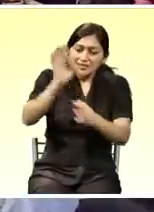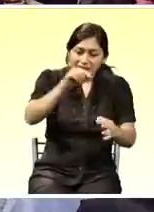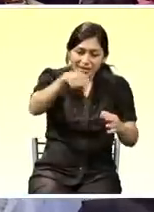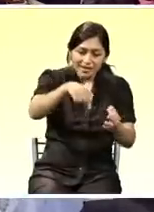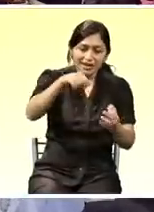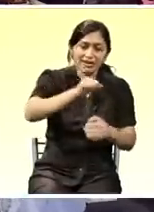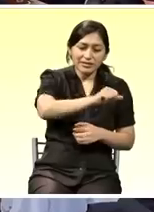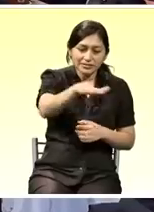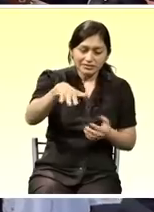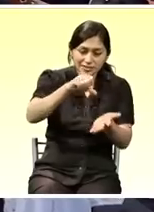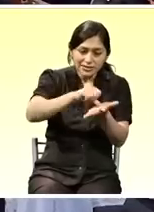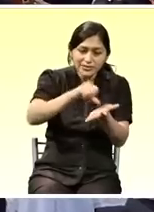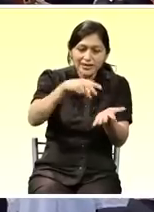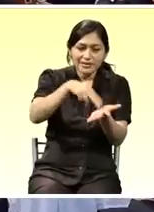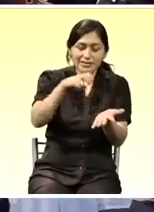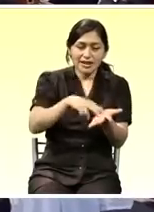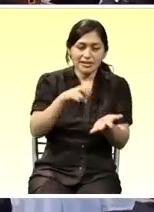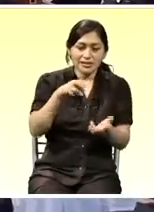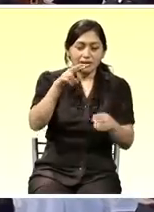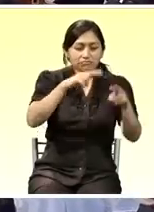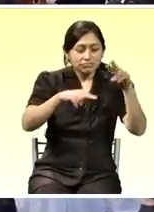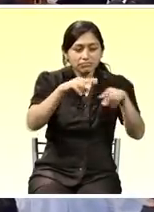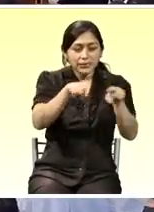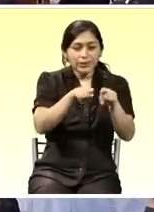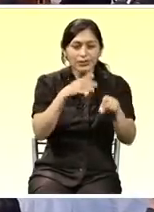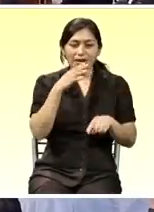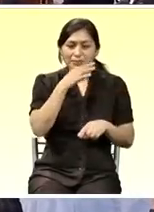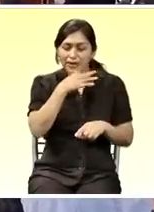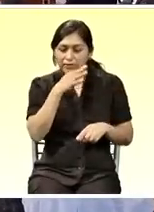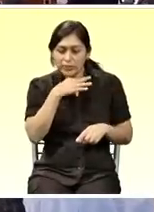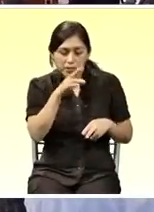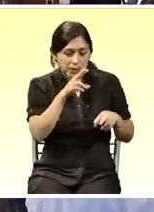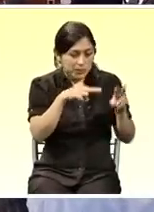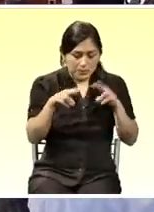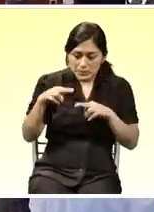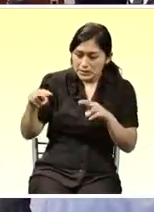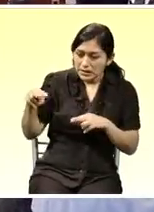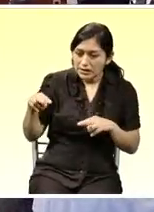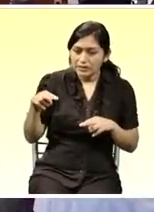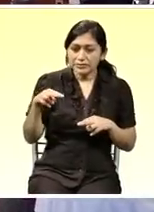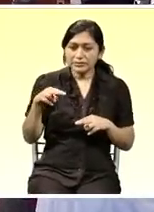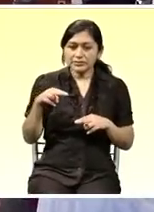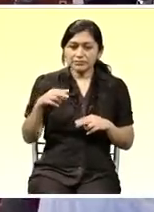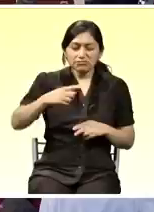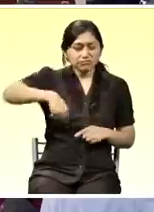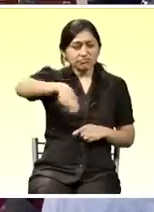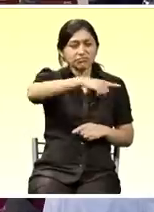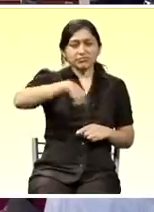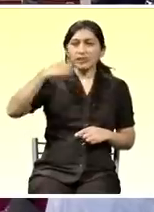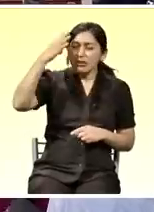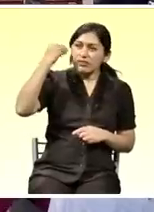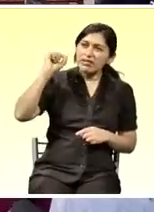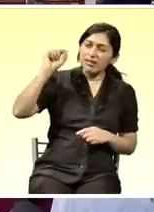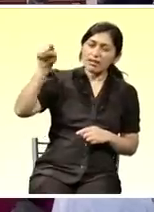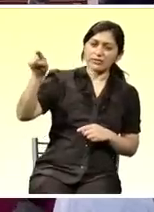como pastor divino a la oveja perdida. Cuando más olvidada andaba de tu singular